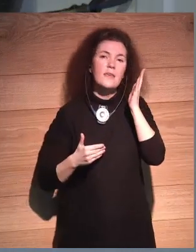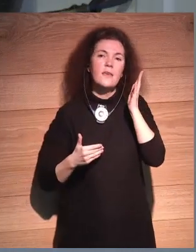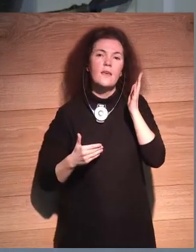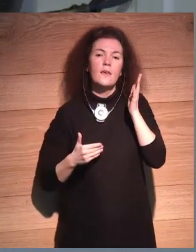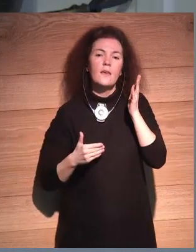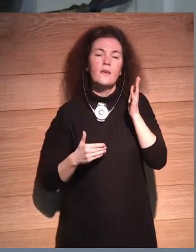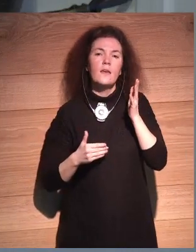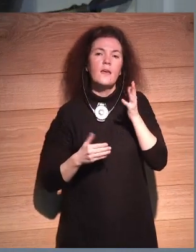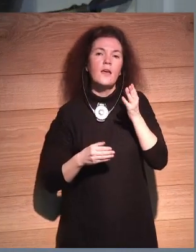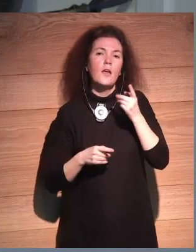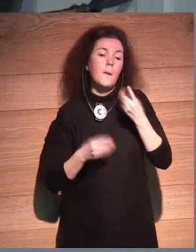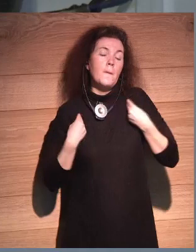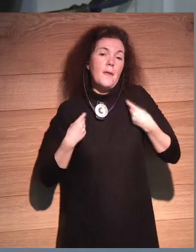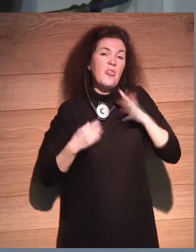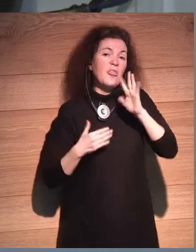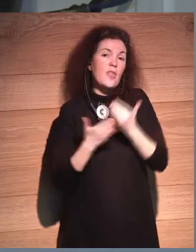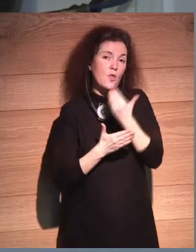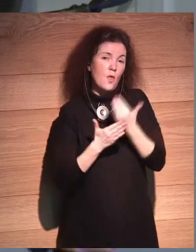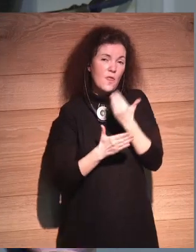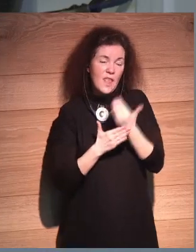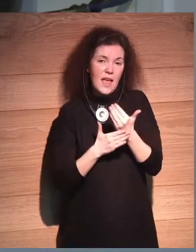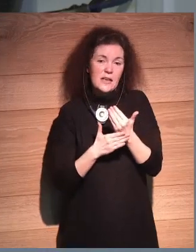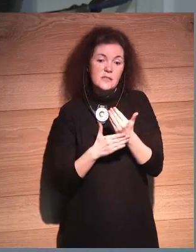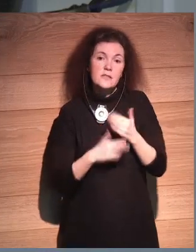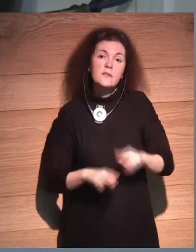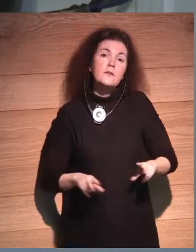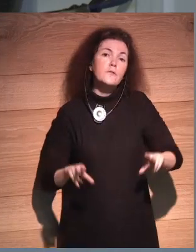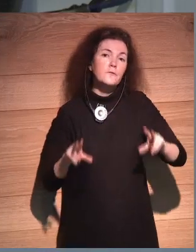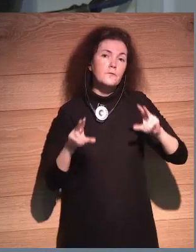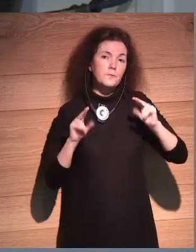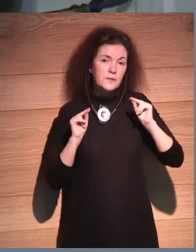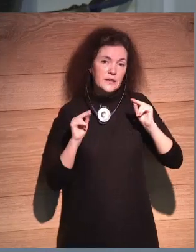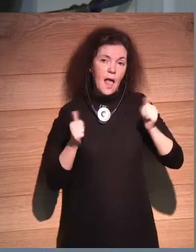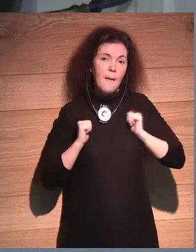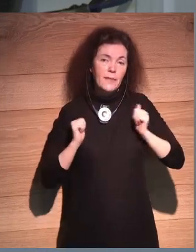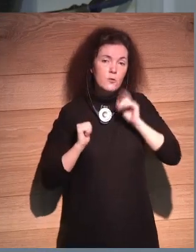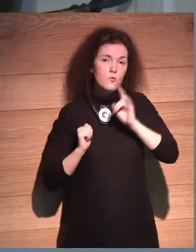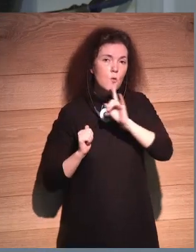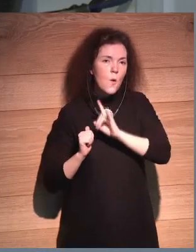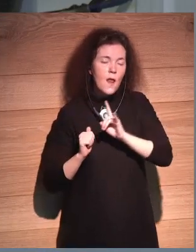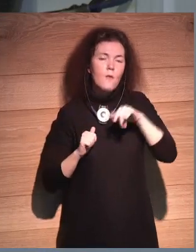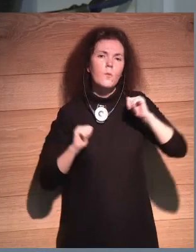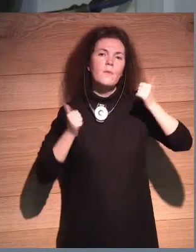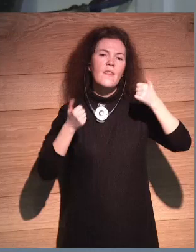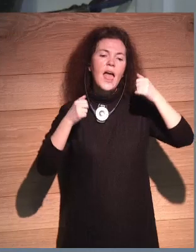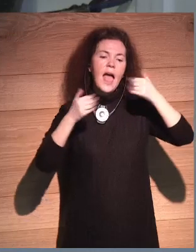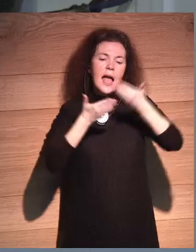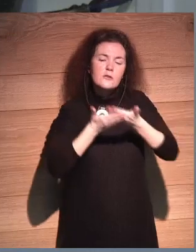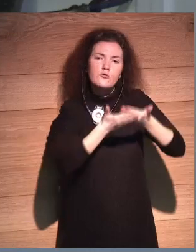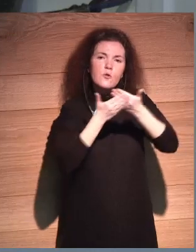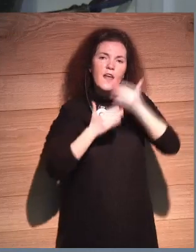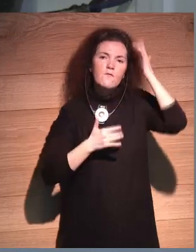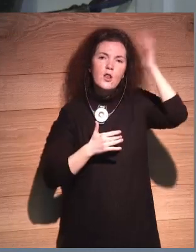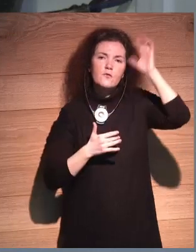estuvo haciendo su vida. Y no es extraño que después de esa nueva aventura le diera por estudiar filosofía en